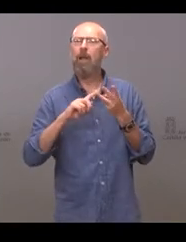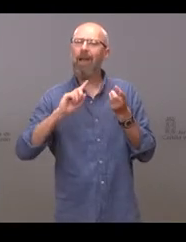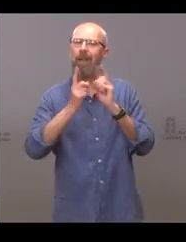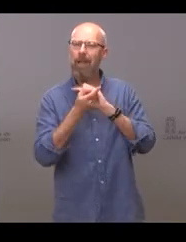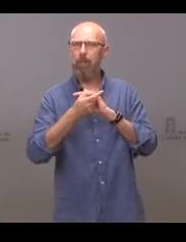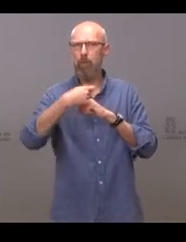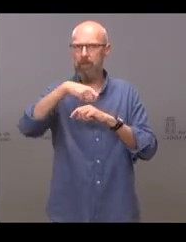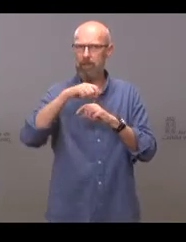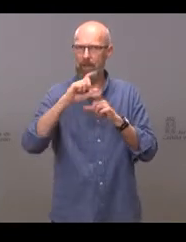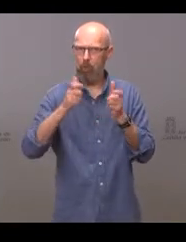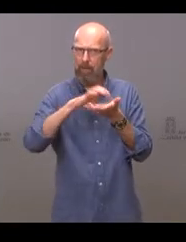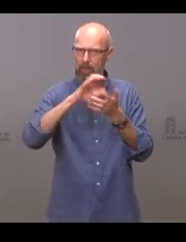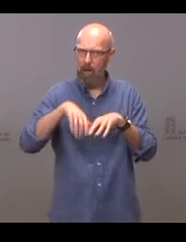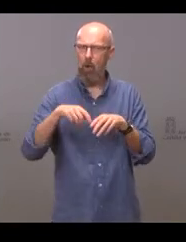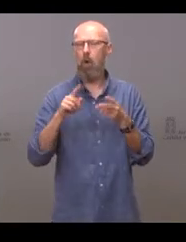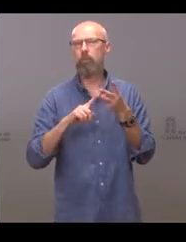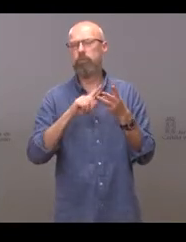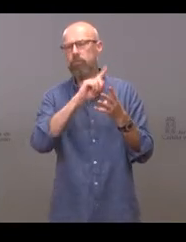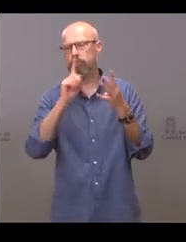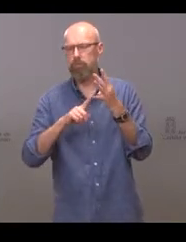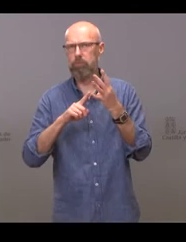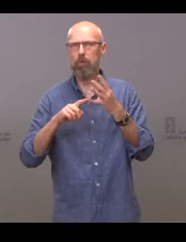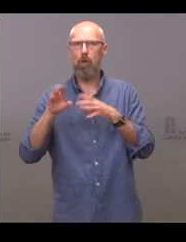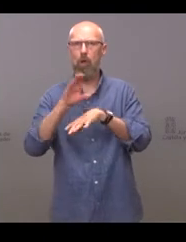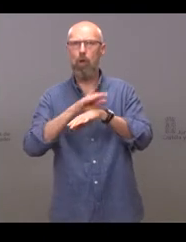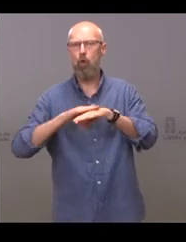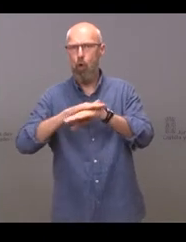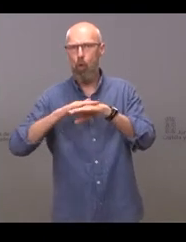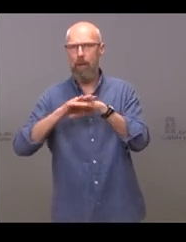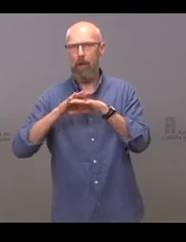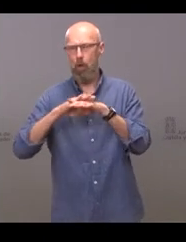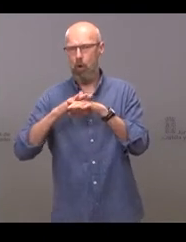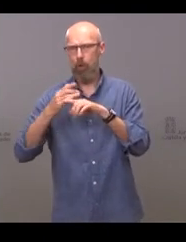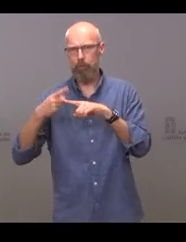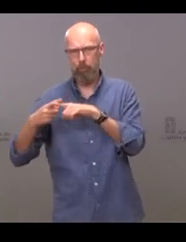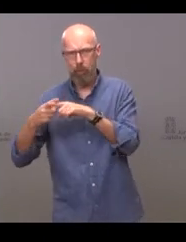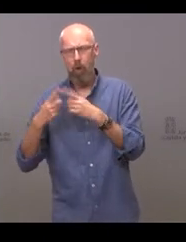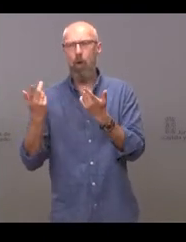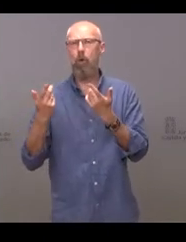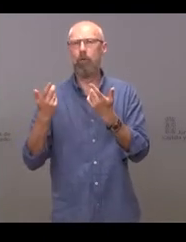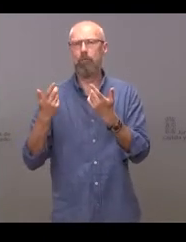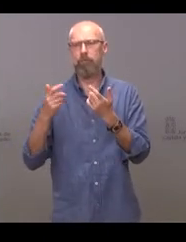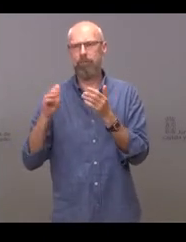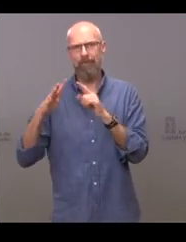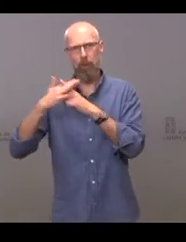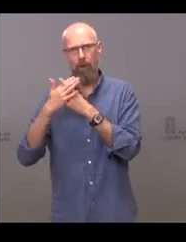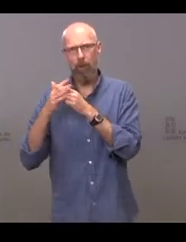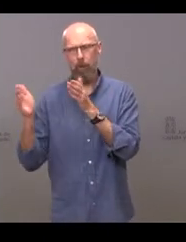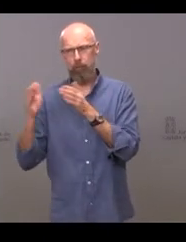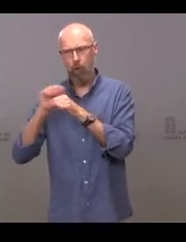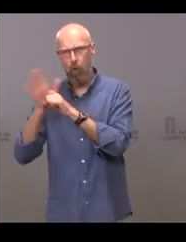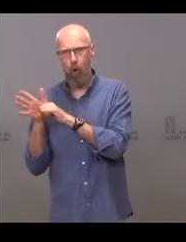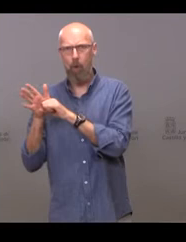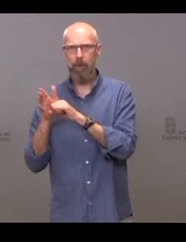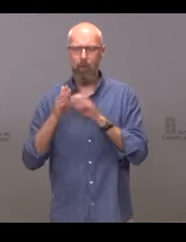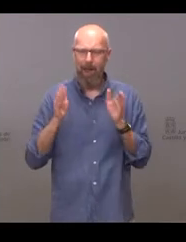patronal al propio gobierno de coalición y también al cob y por lo tanto parece que está pasando todas las pruebas y que